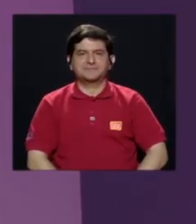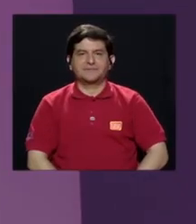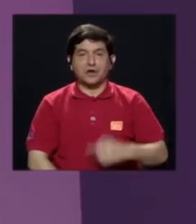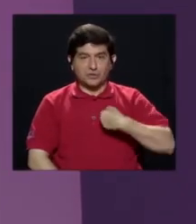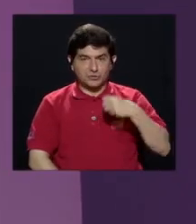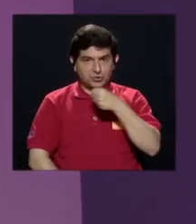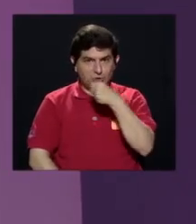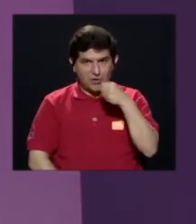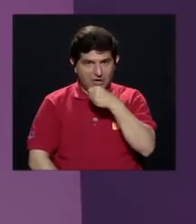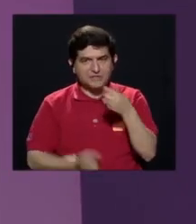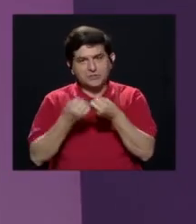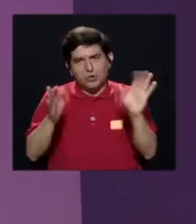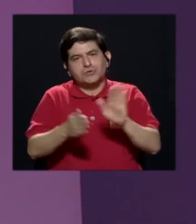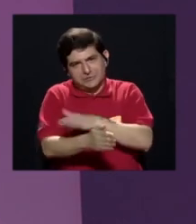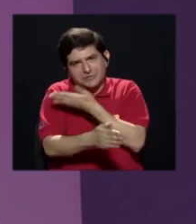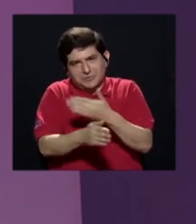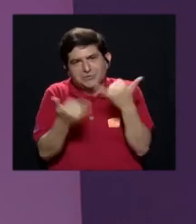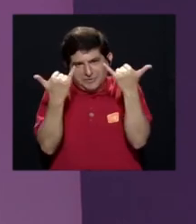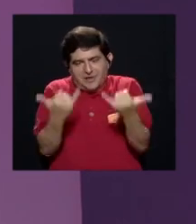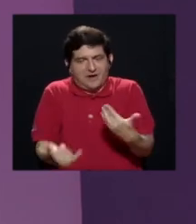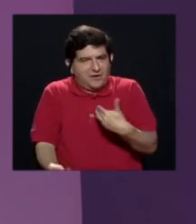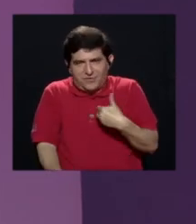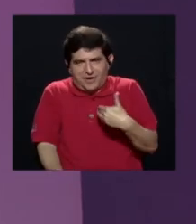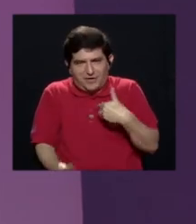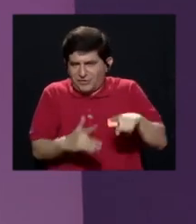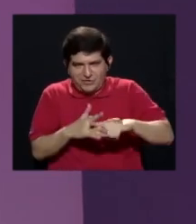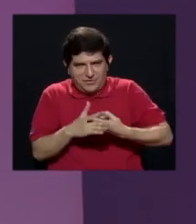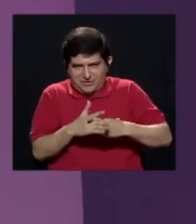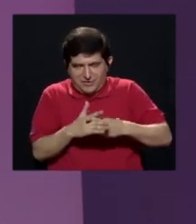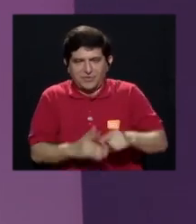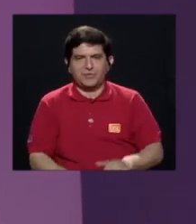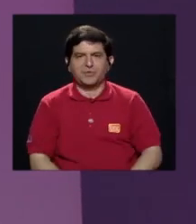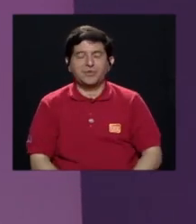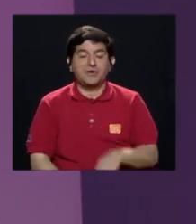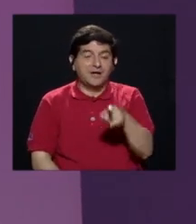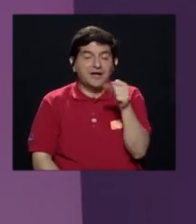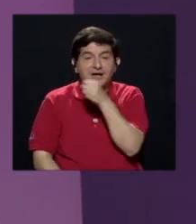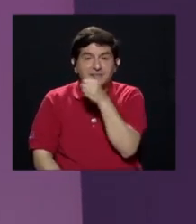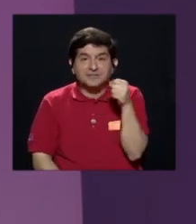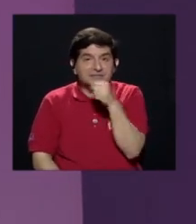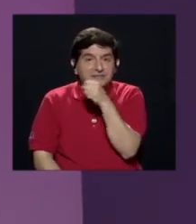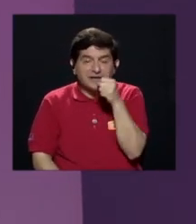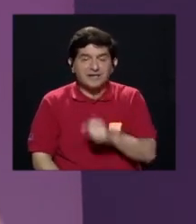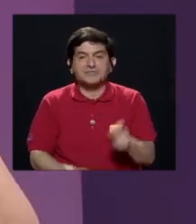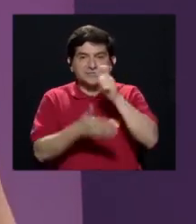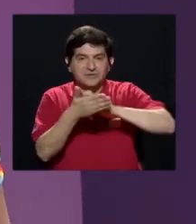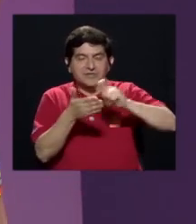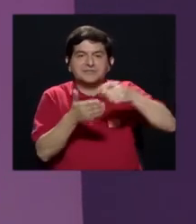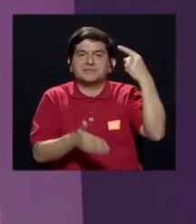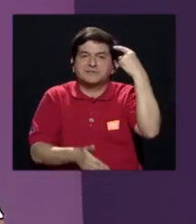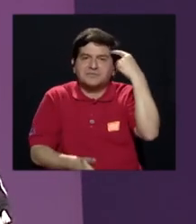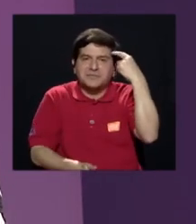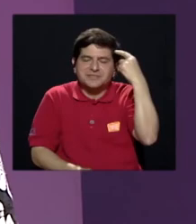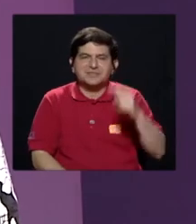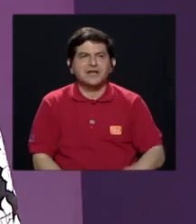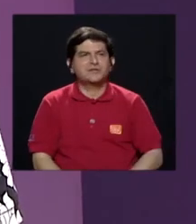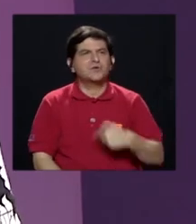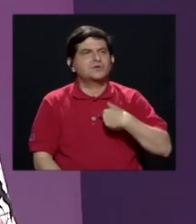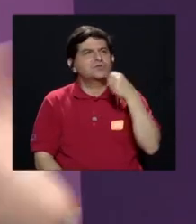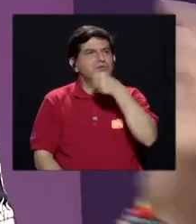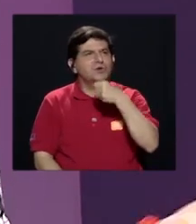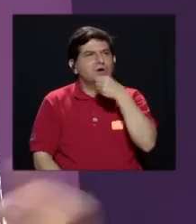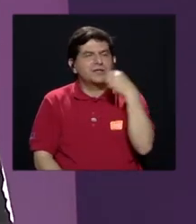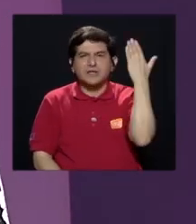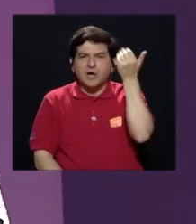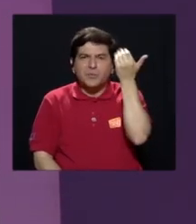capela, porque ahorita no tenemos instrumental, y bueno, esta canción la escribí pensando como por qué canto, por qué